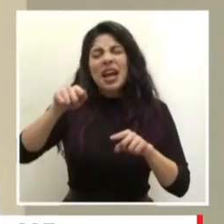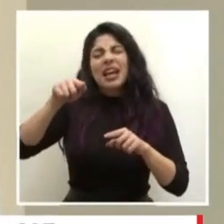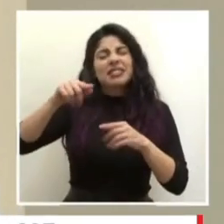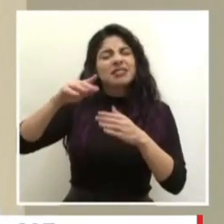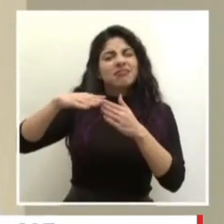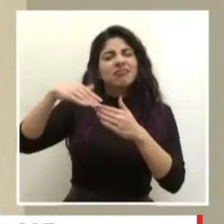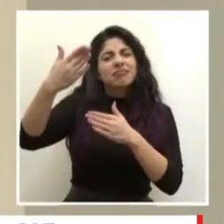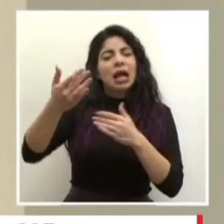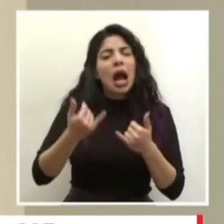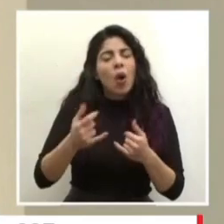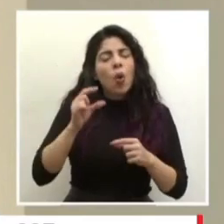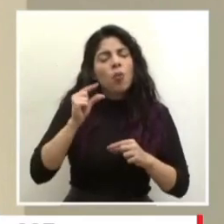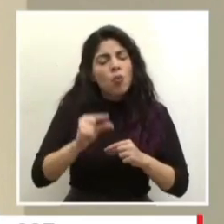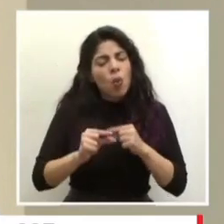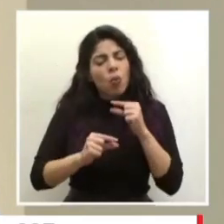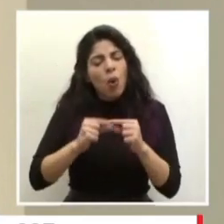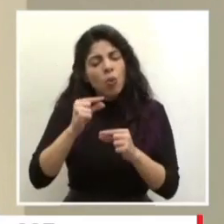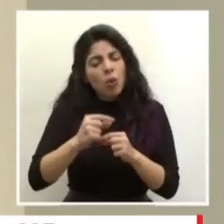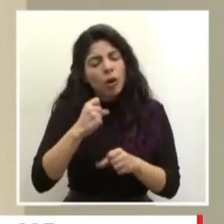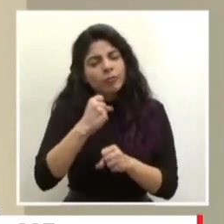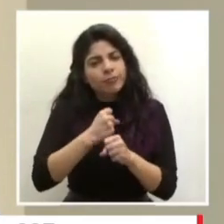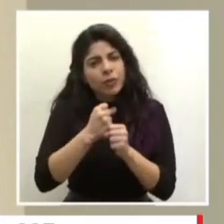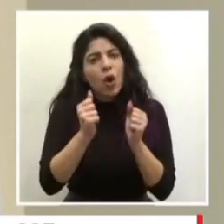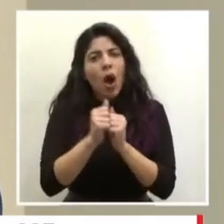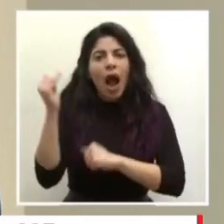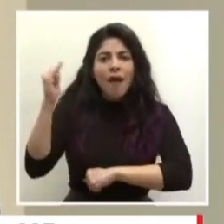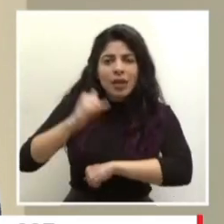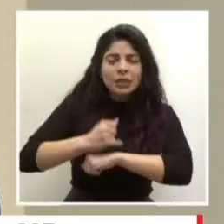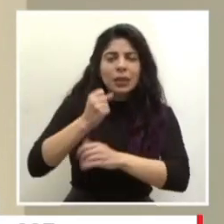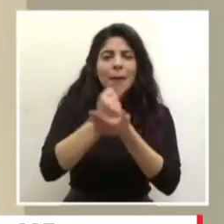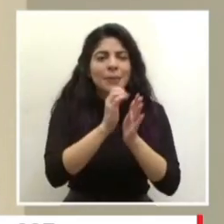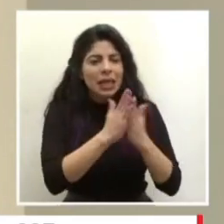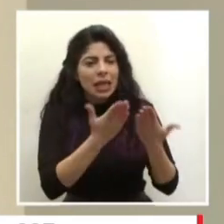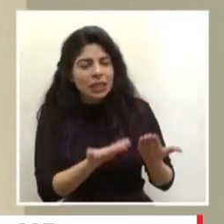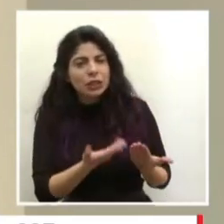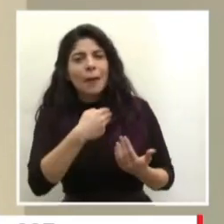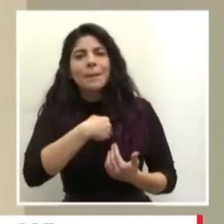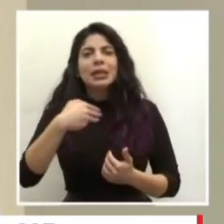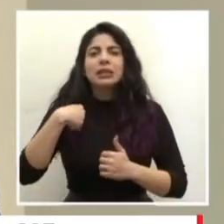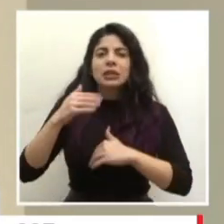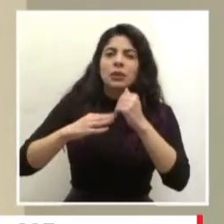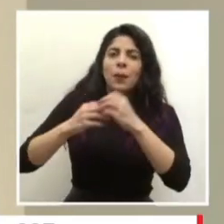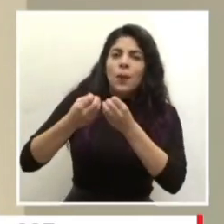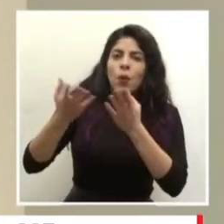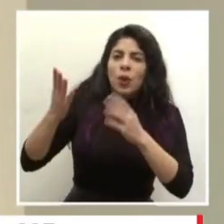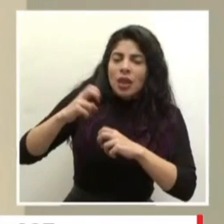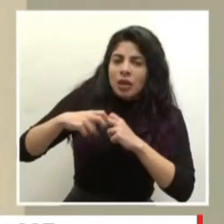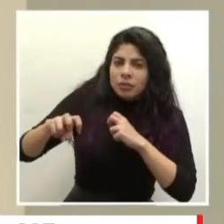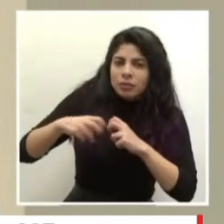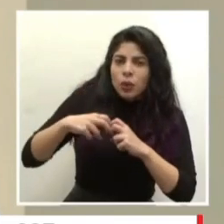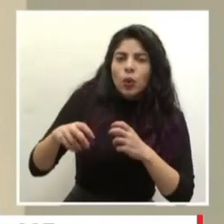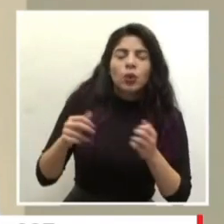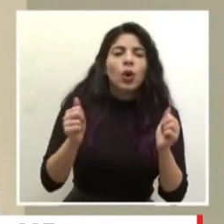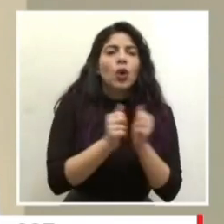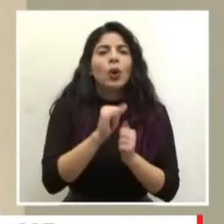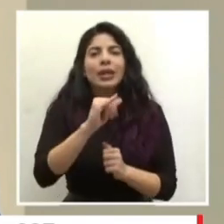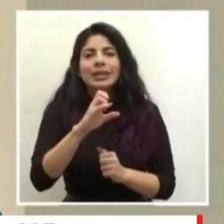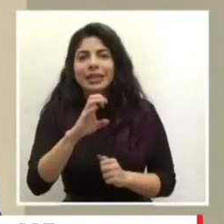estado avanzando, hemos estado trabajando con aviación, con migración, con el Ministerio de Obras Públicas y Transportes, con el